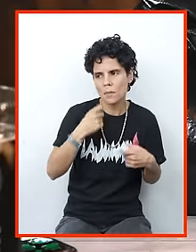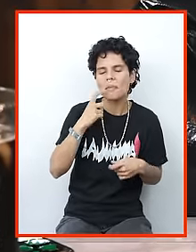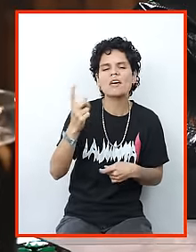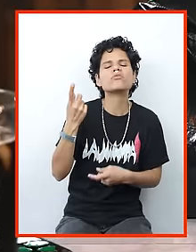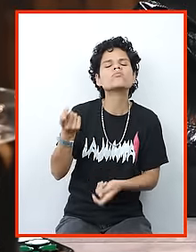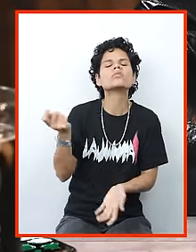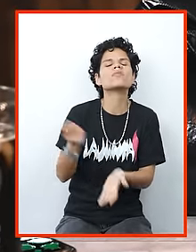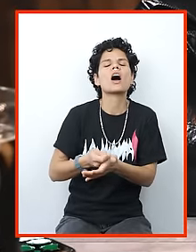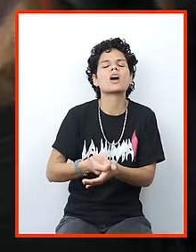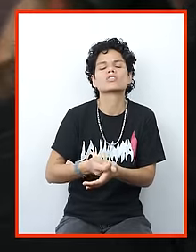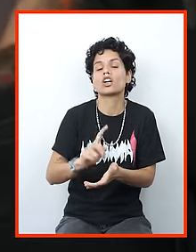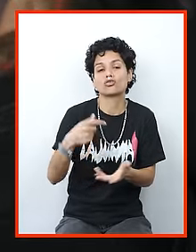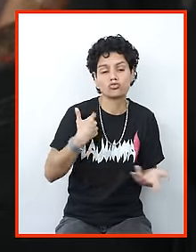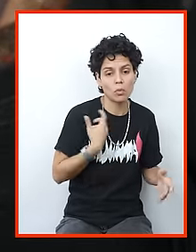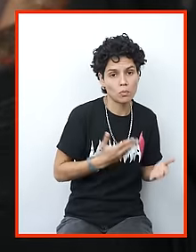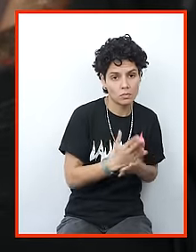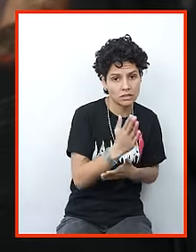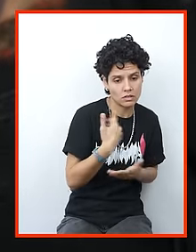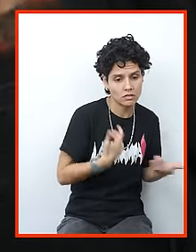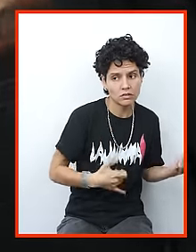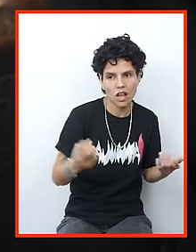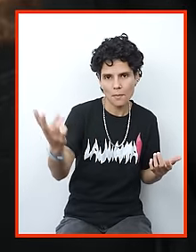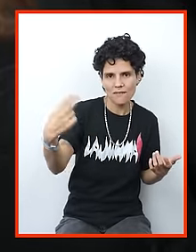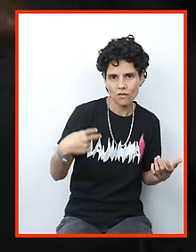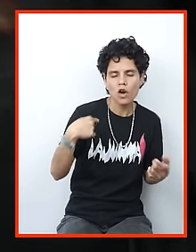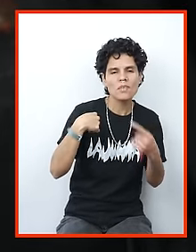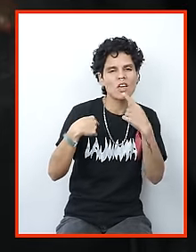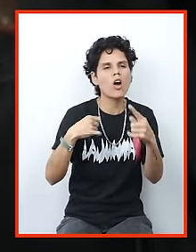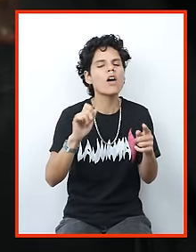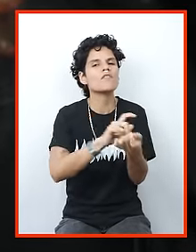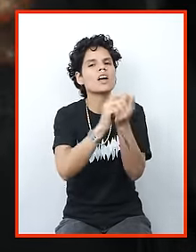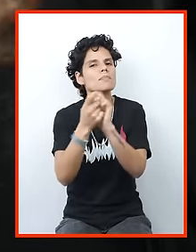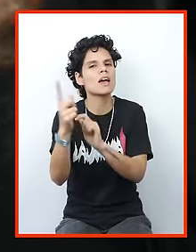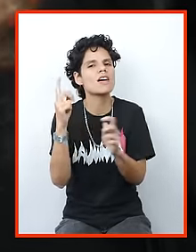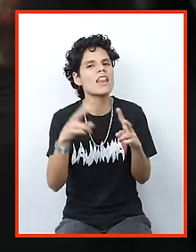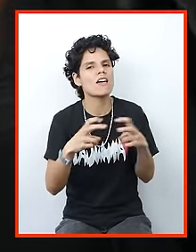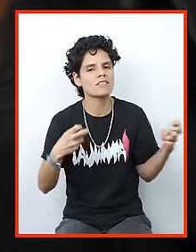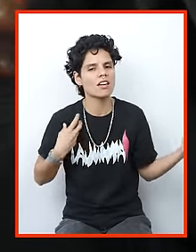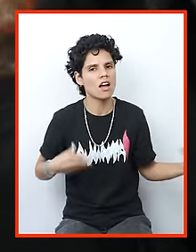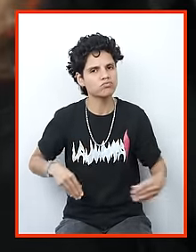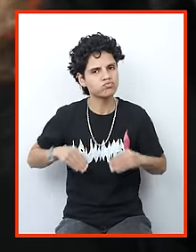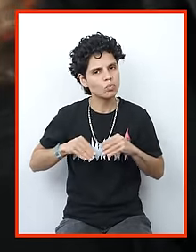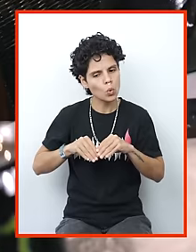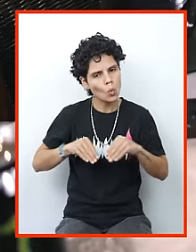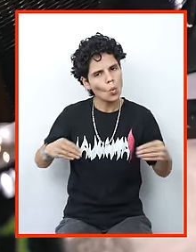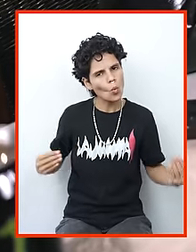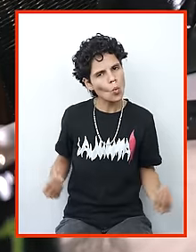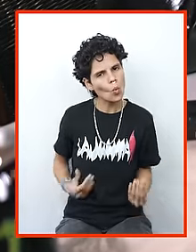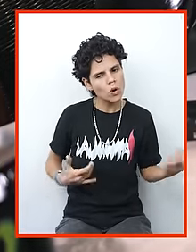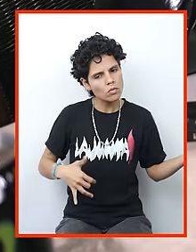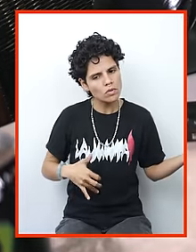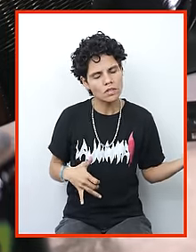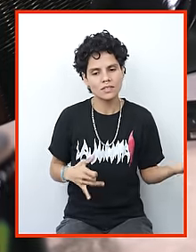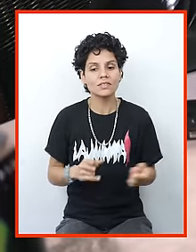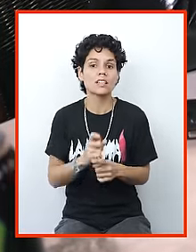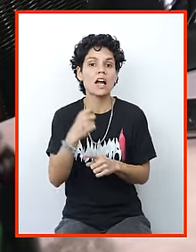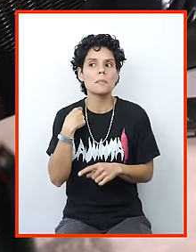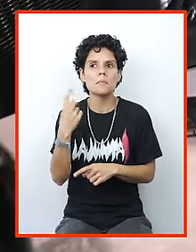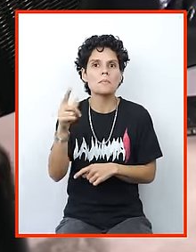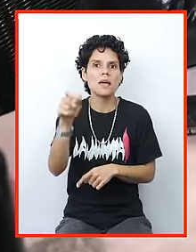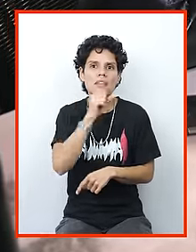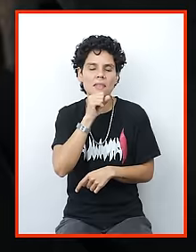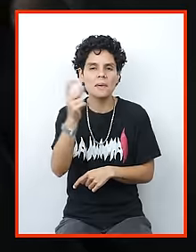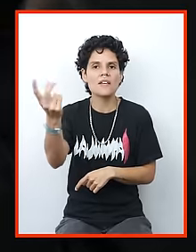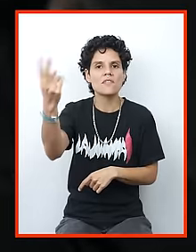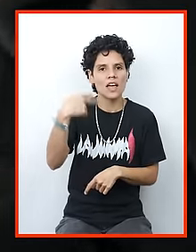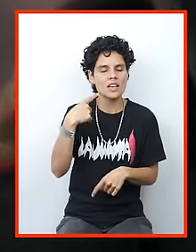te creo. Y un día fue y me compré una guitarra eléctrica, pues de ahí que empecé a tocar y empecé a mejorar y él me iba a ver cuando iba a tocar, no sé, para los días de la